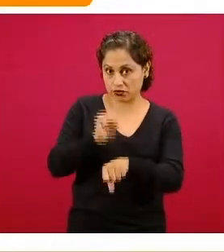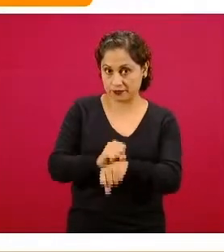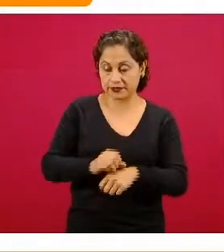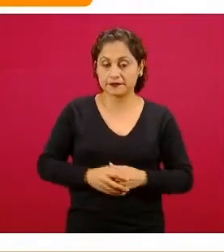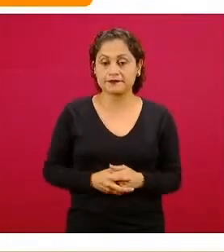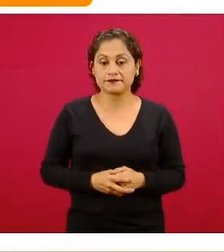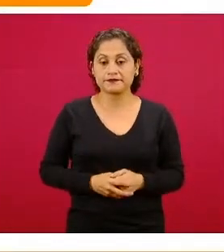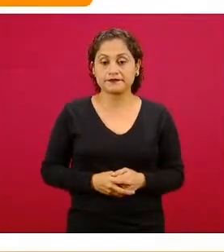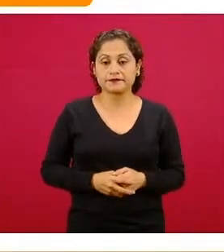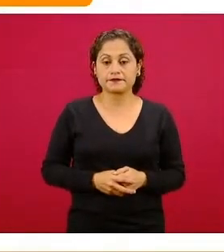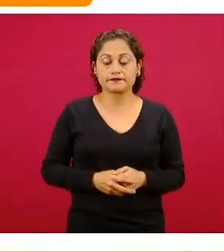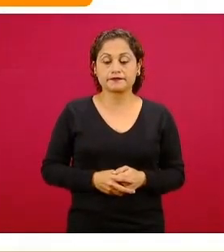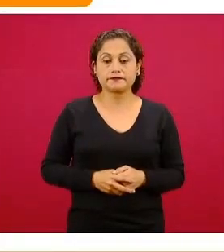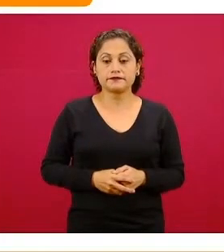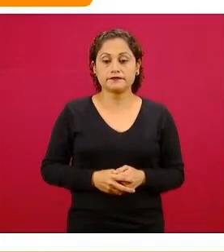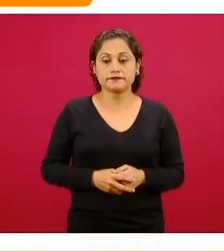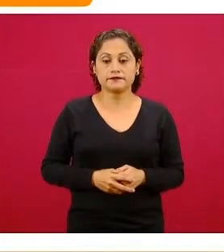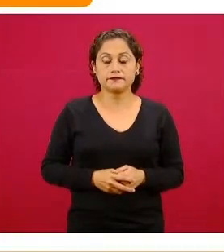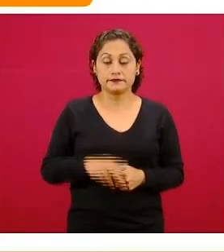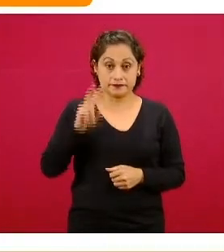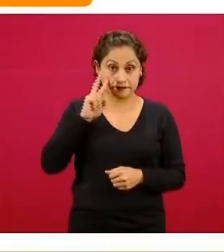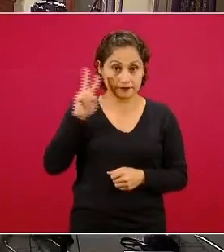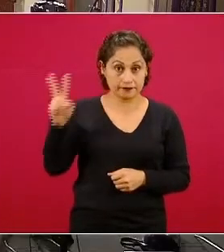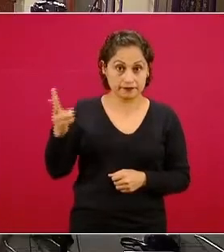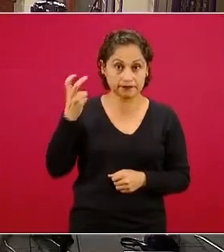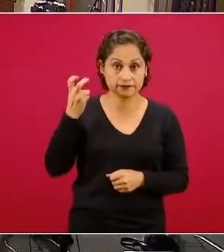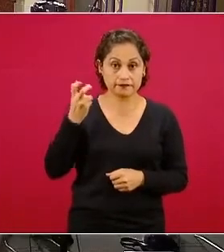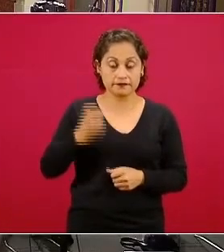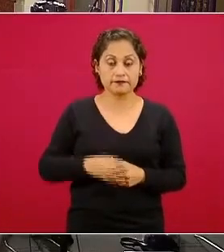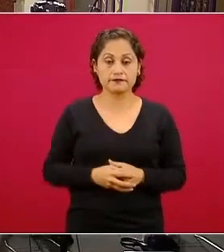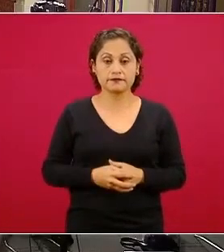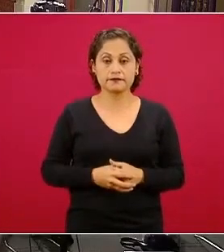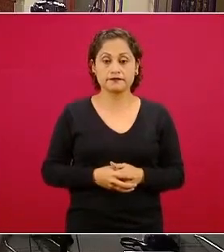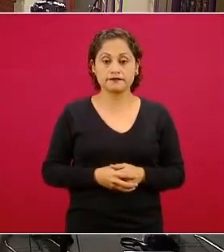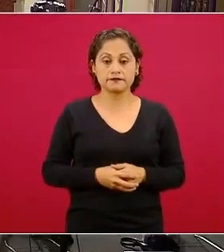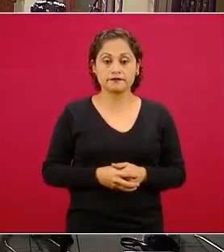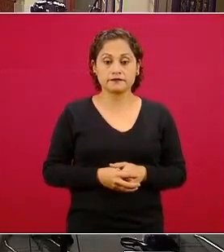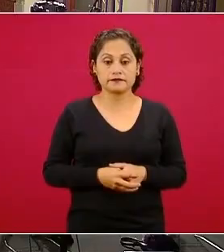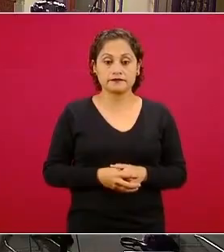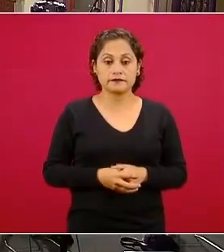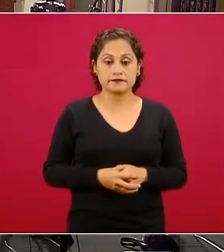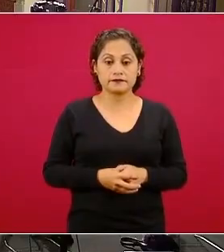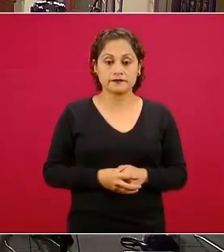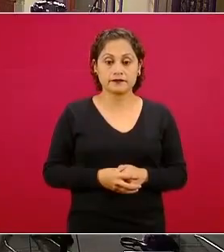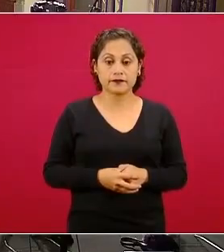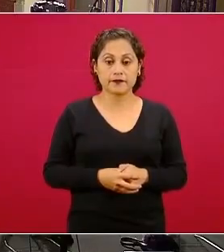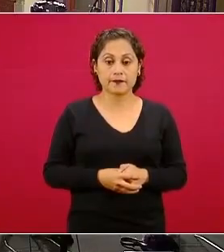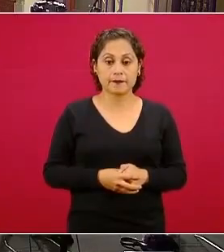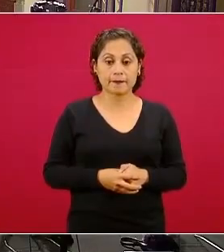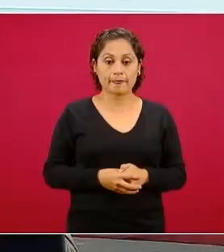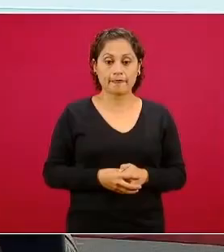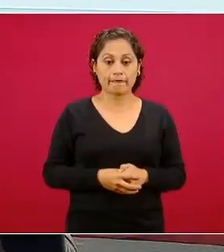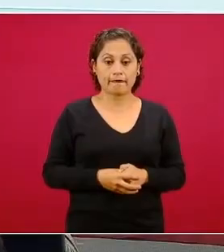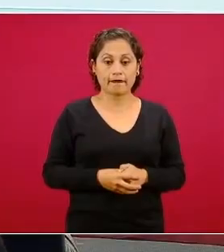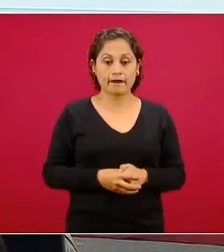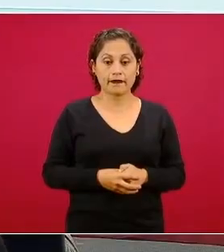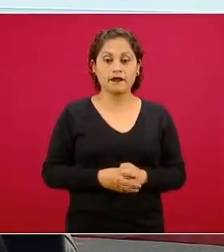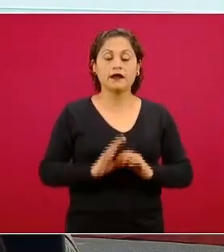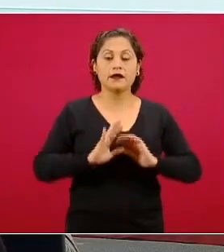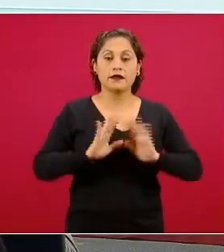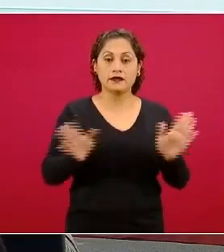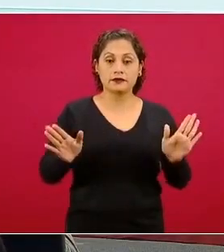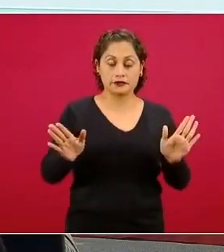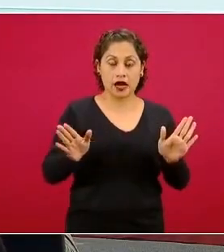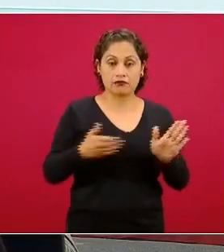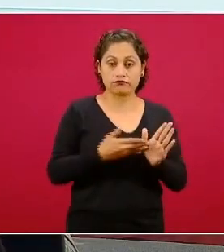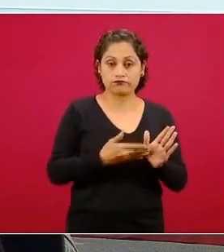todavía en la siguiente diapositiva es que hemos continuado ya 9 semanas,